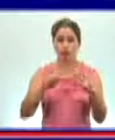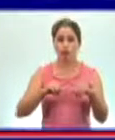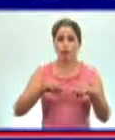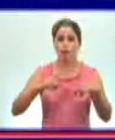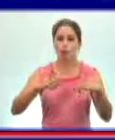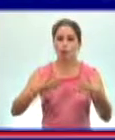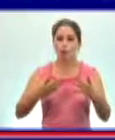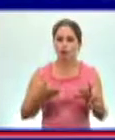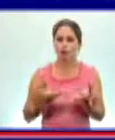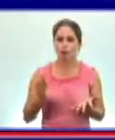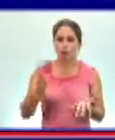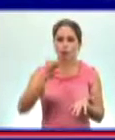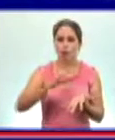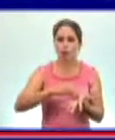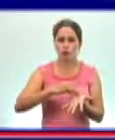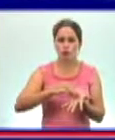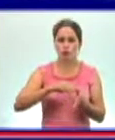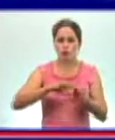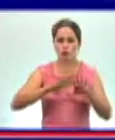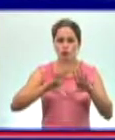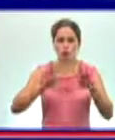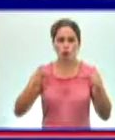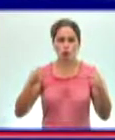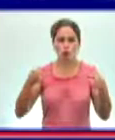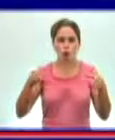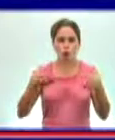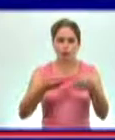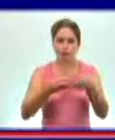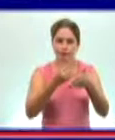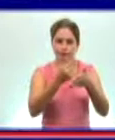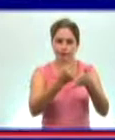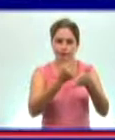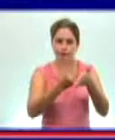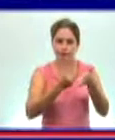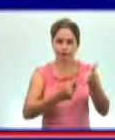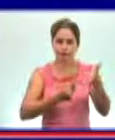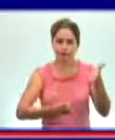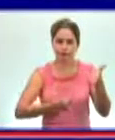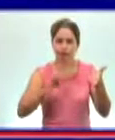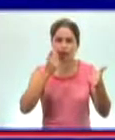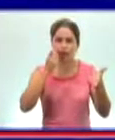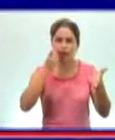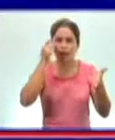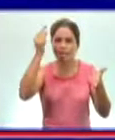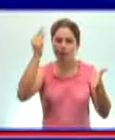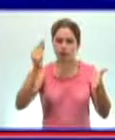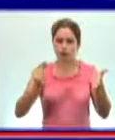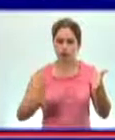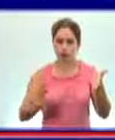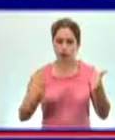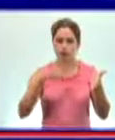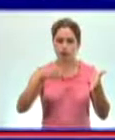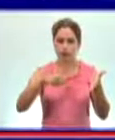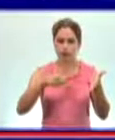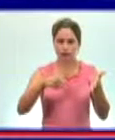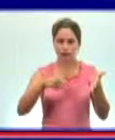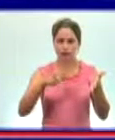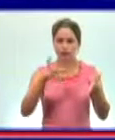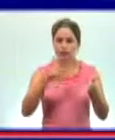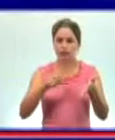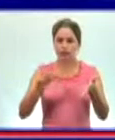las concepciones materialistas, en tanto demostró desde la ciencia que el proceso biológico